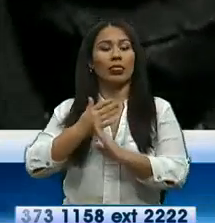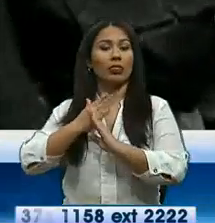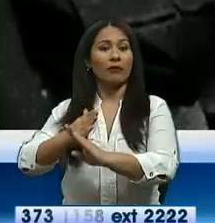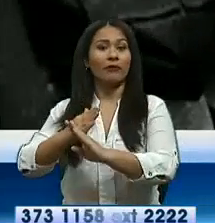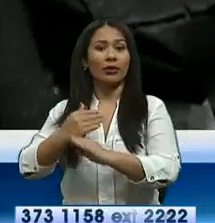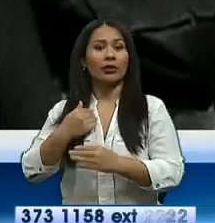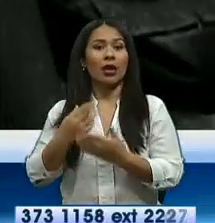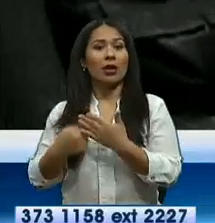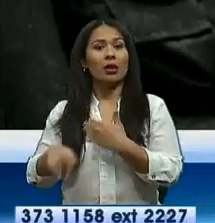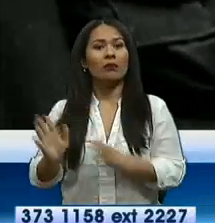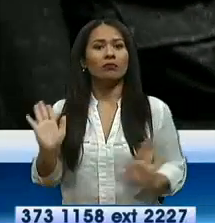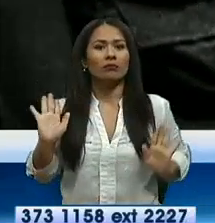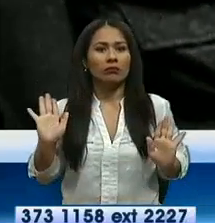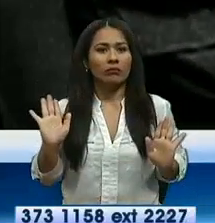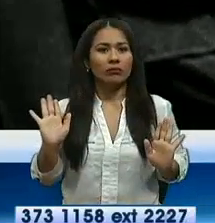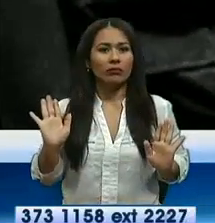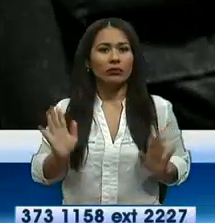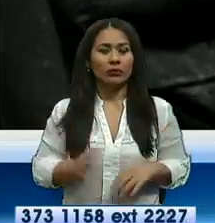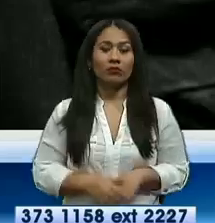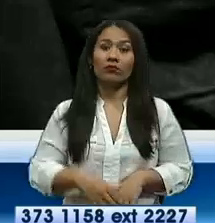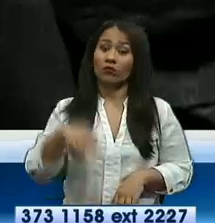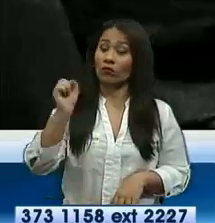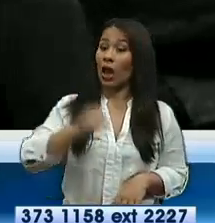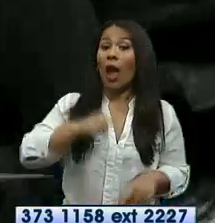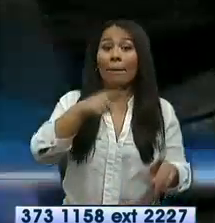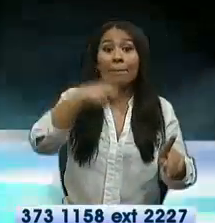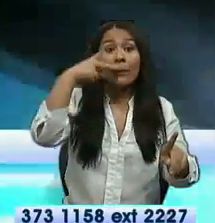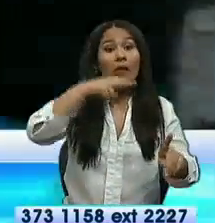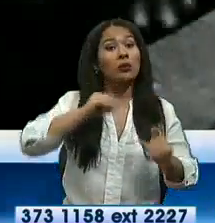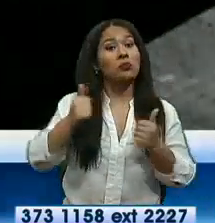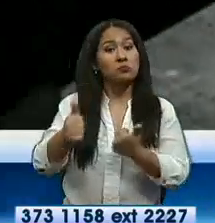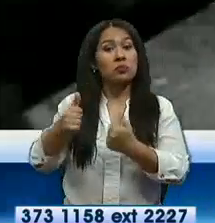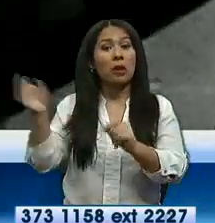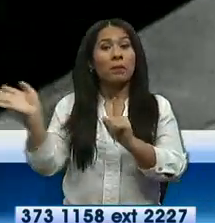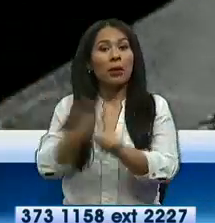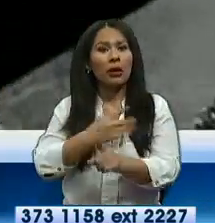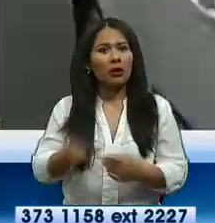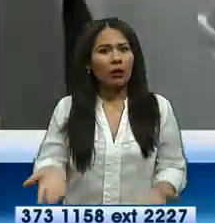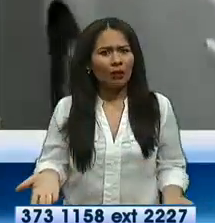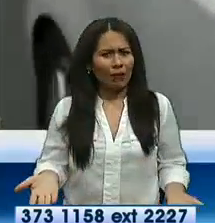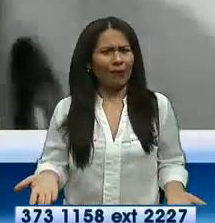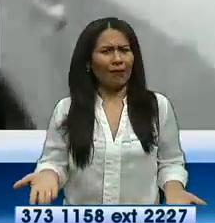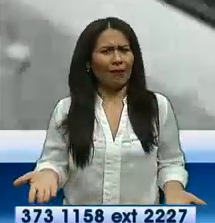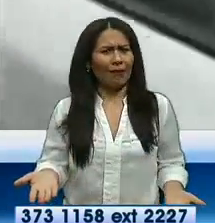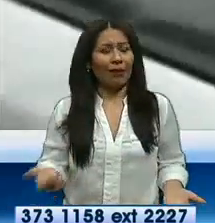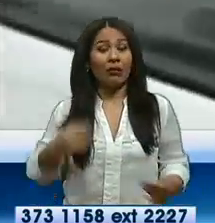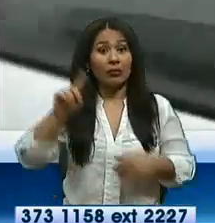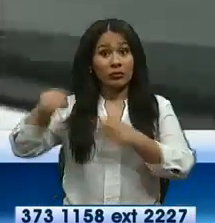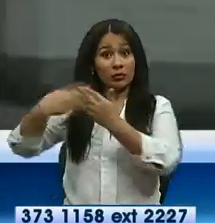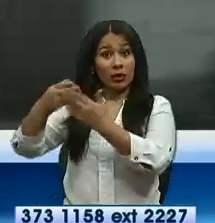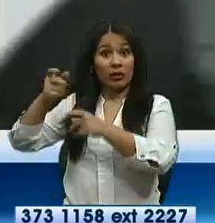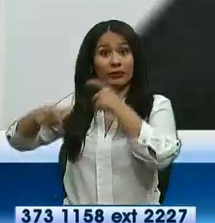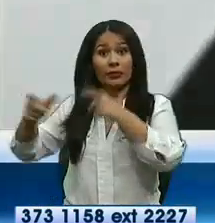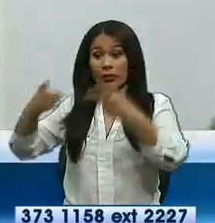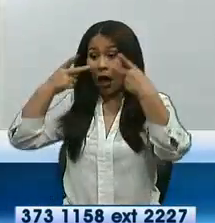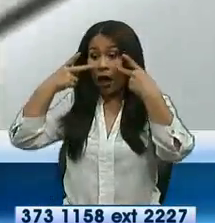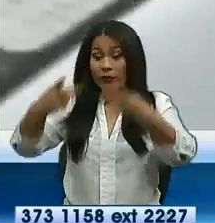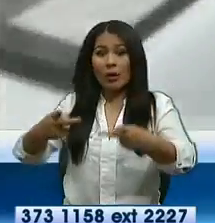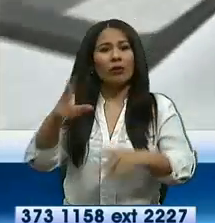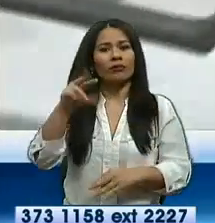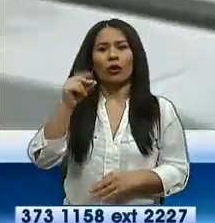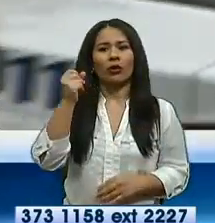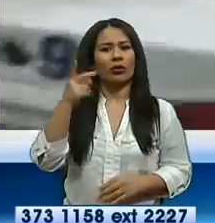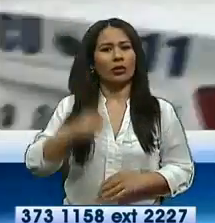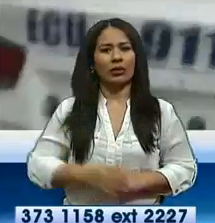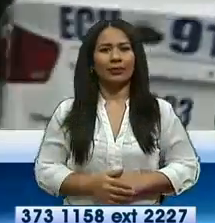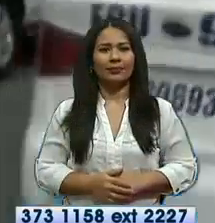justificar que hubo un motivo por el cual fue agredida de esta manera. Los vecinos son quienes alertan a la policía